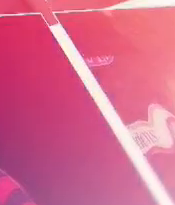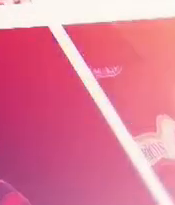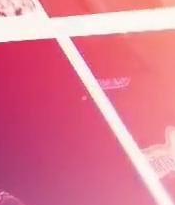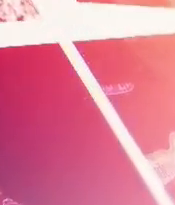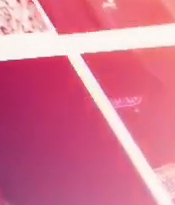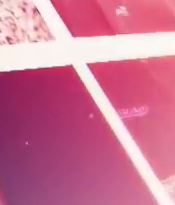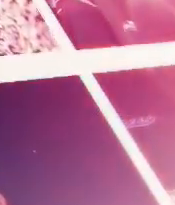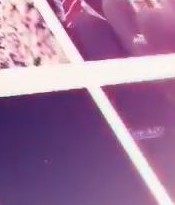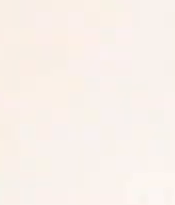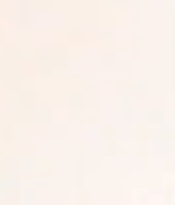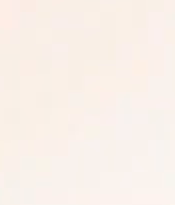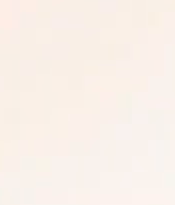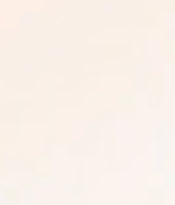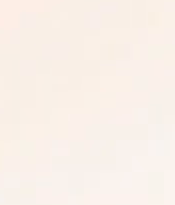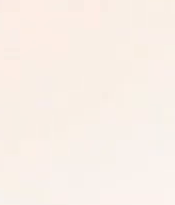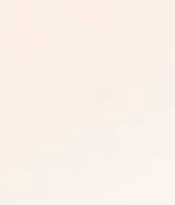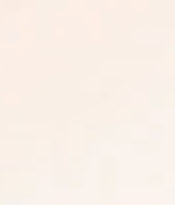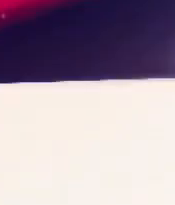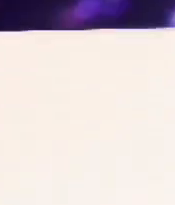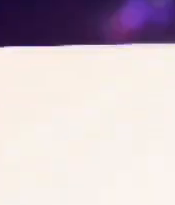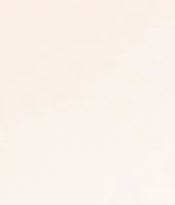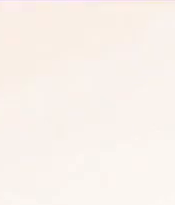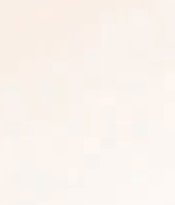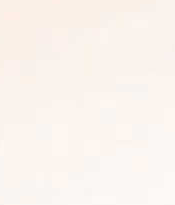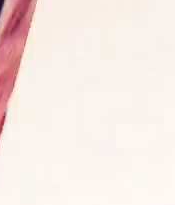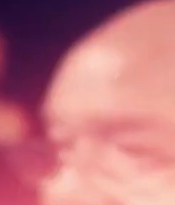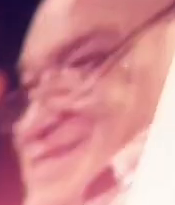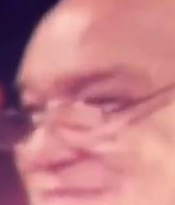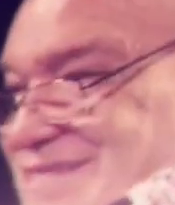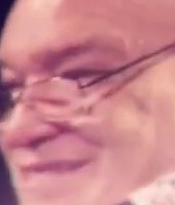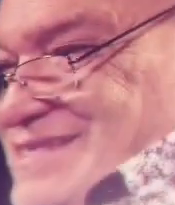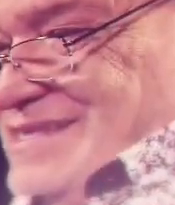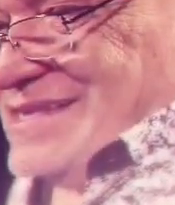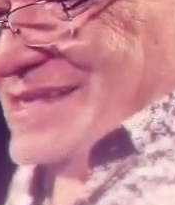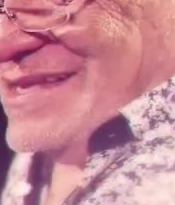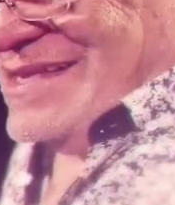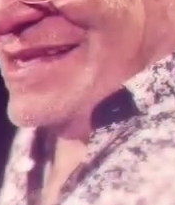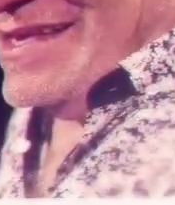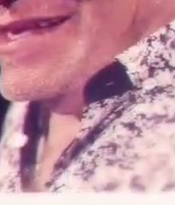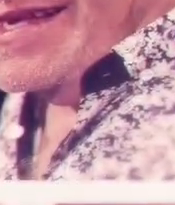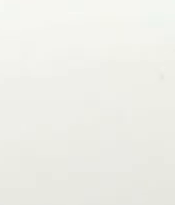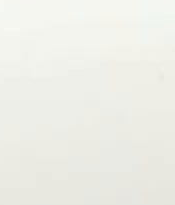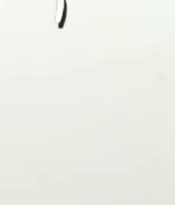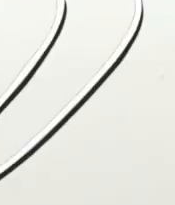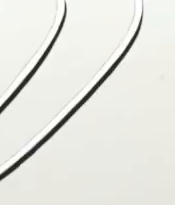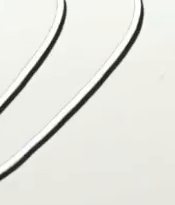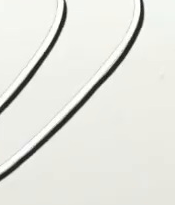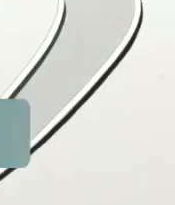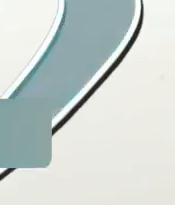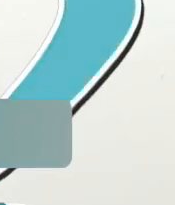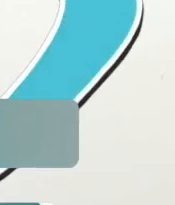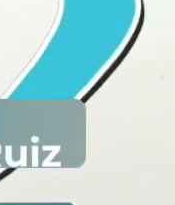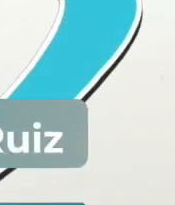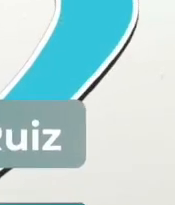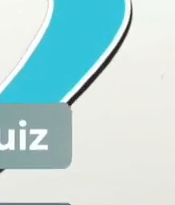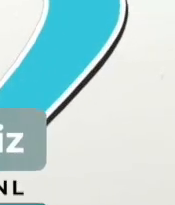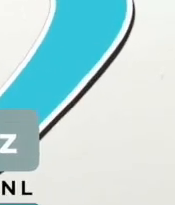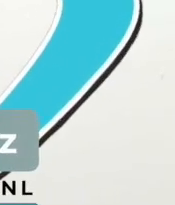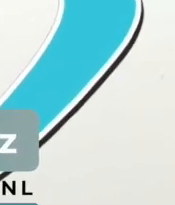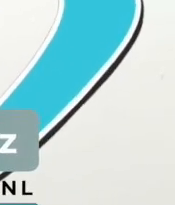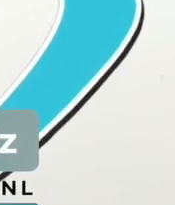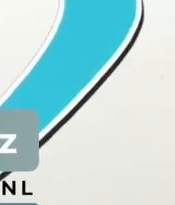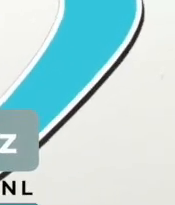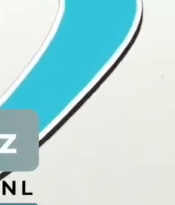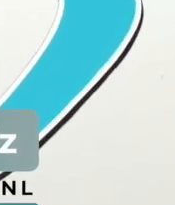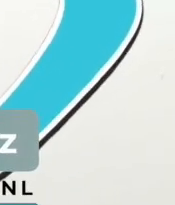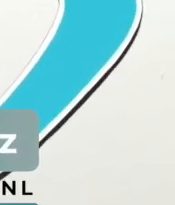seleccionar libre y responsablemente los canales de televisión o estaciones de radio que ofrecen productos de calidad. Mi nombre es Héctor David Galaviz